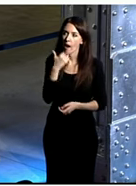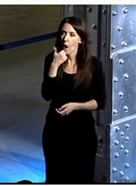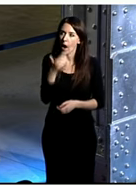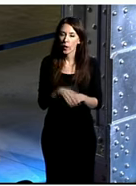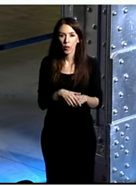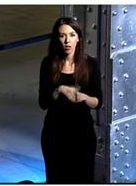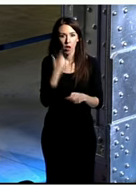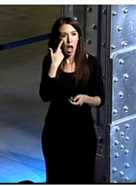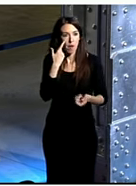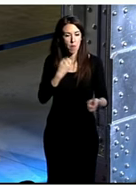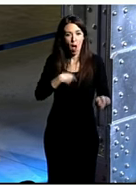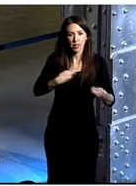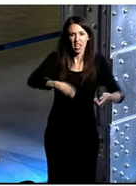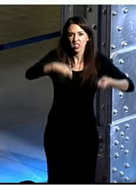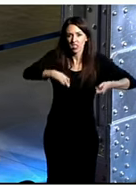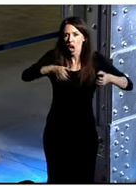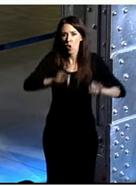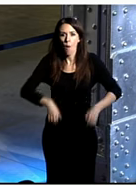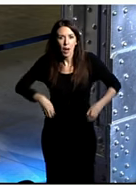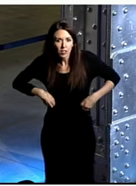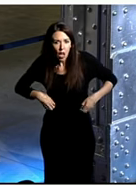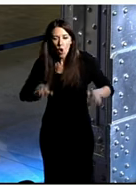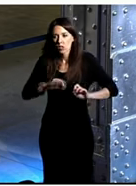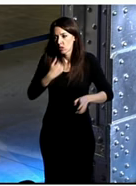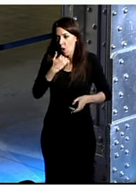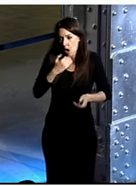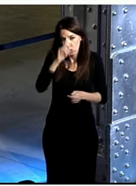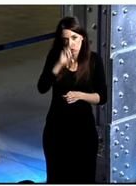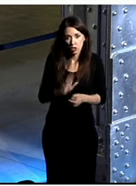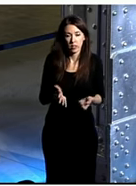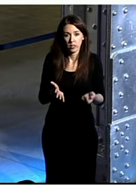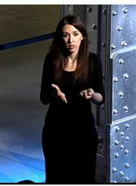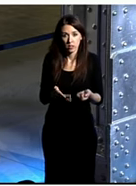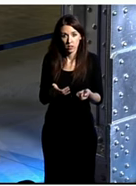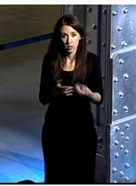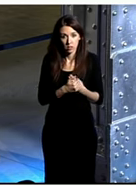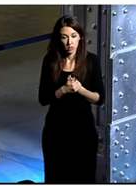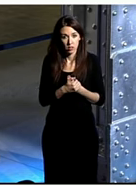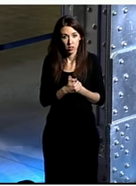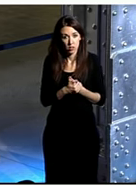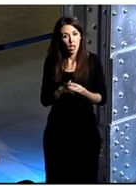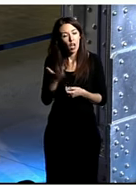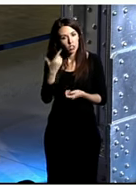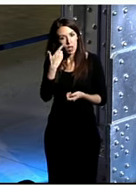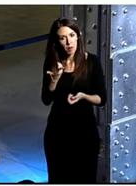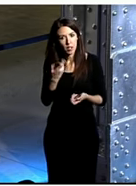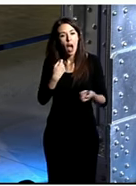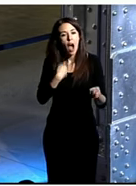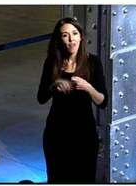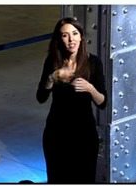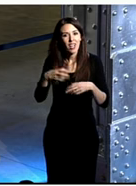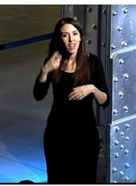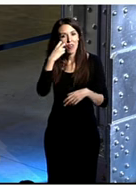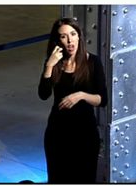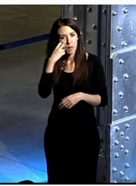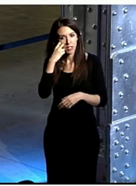voy a vender sacos, o voy a vender pantalones, o voy a vender lo que sea, ¿no? Entonces, sneakers. Entonces le dijo, vamos a vender zapatillas, que